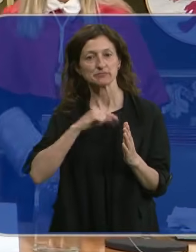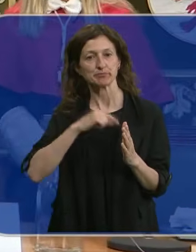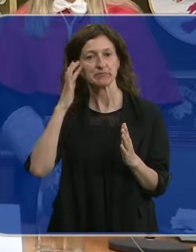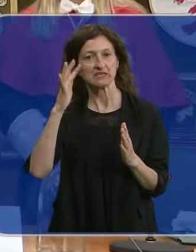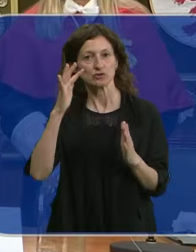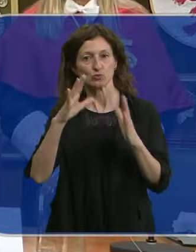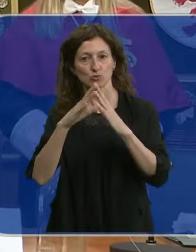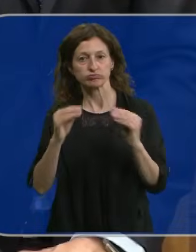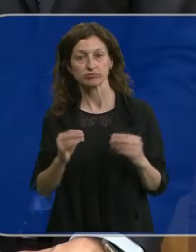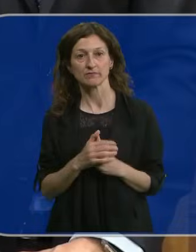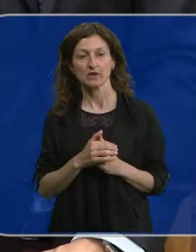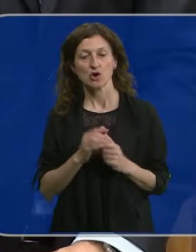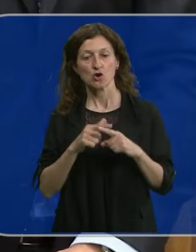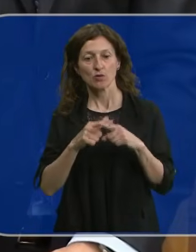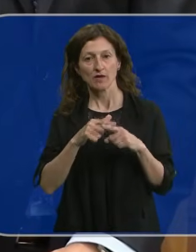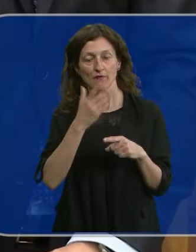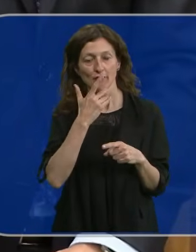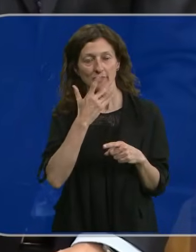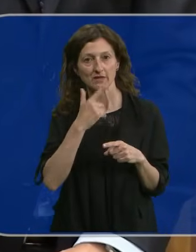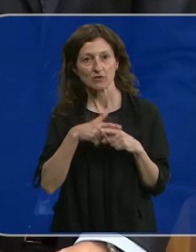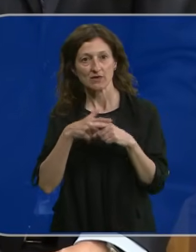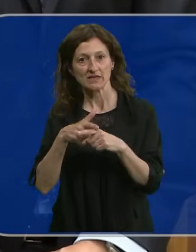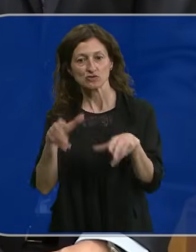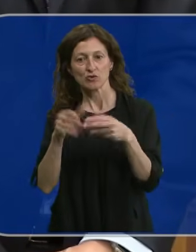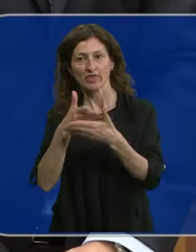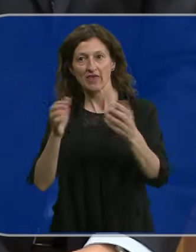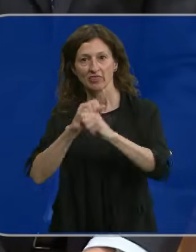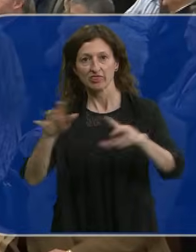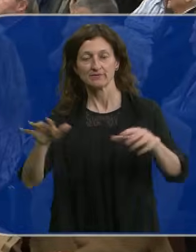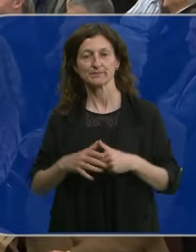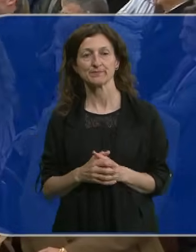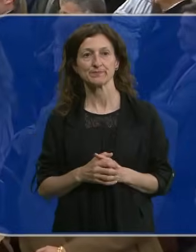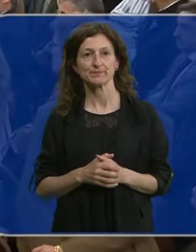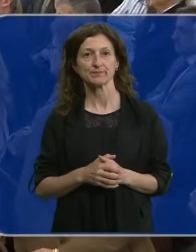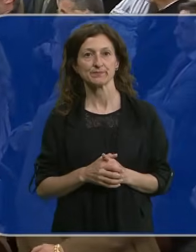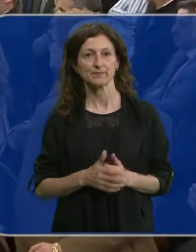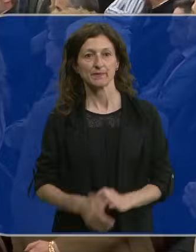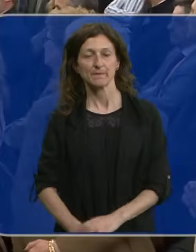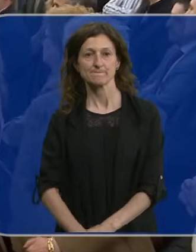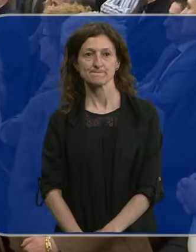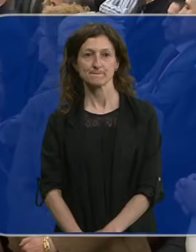institución académica, compartir el conocimiento y trasladarlo a la sociedad.